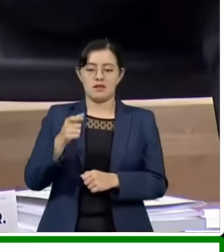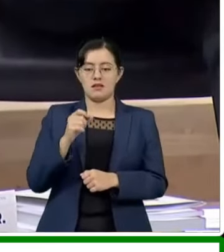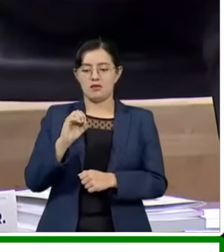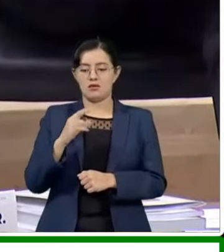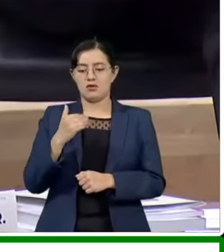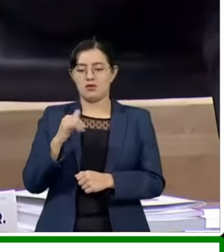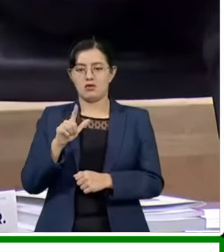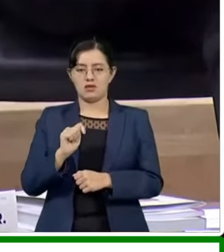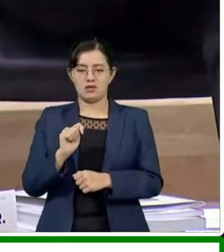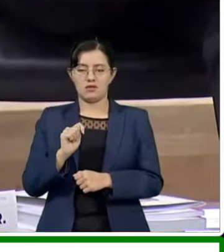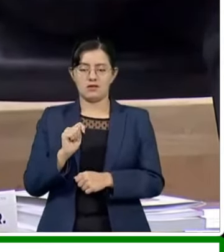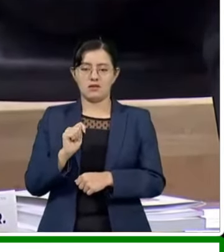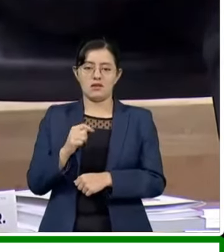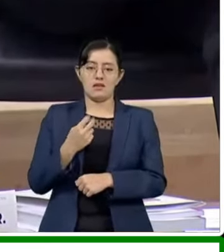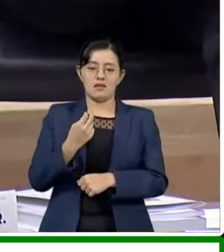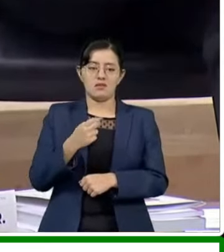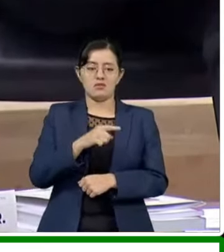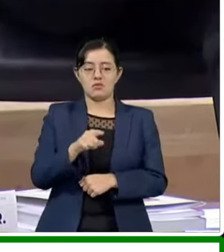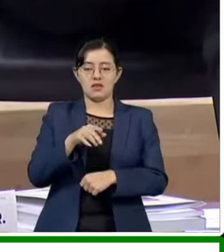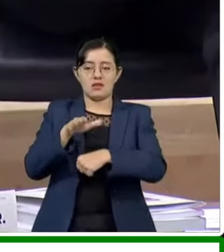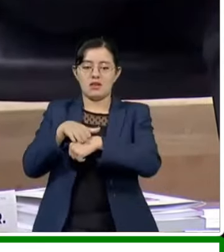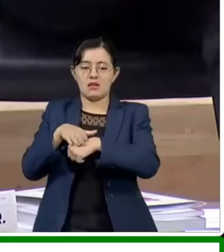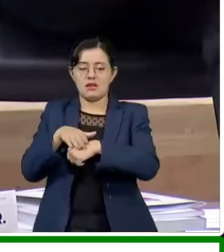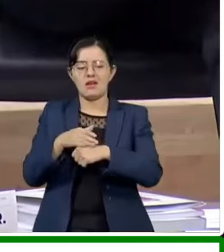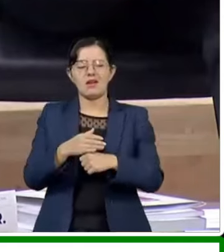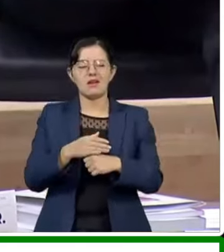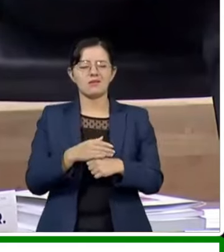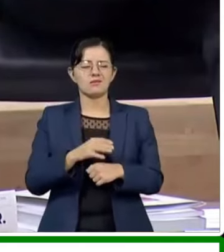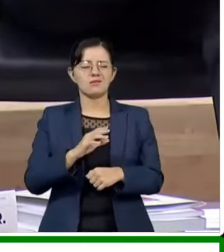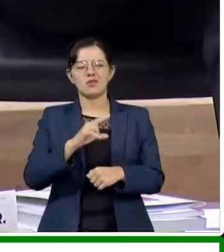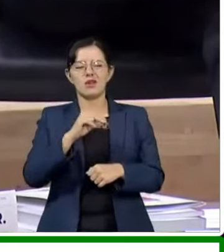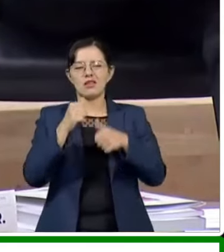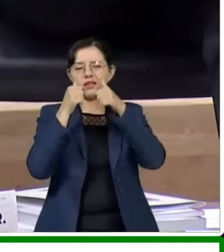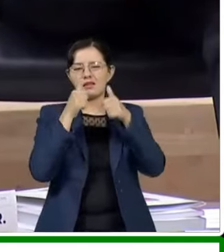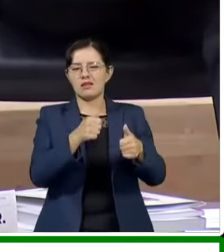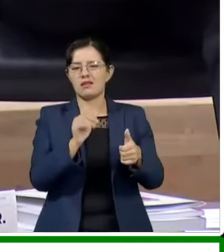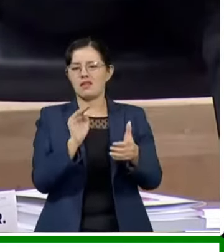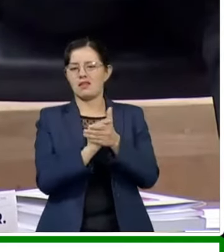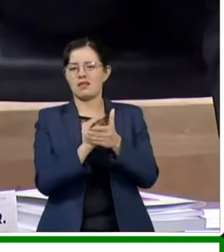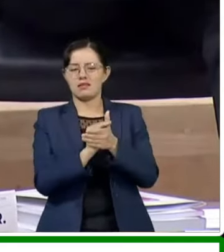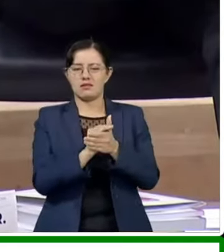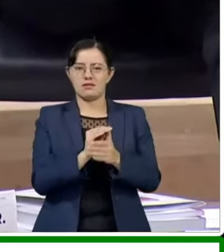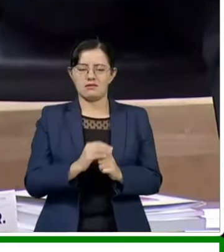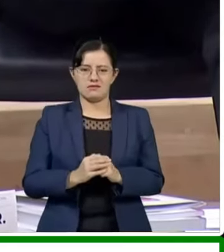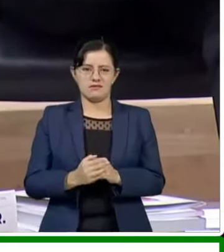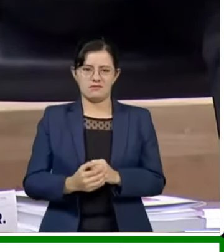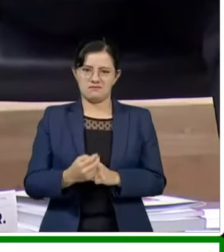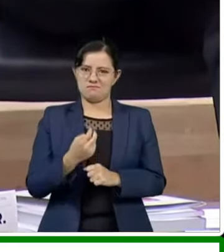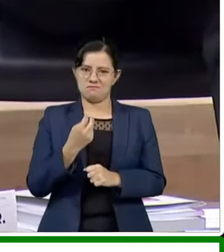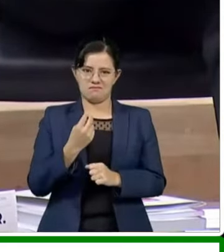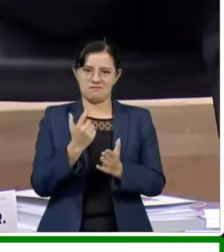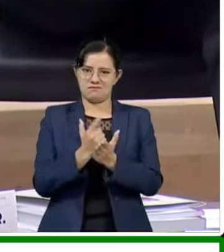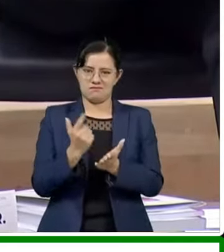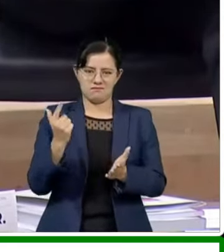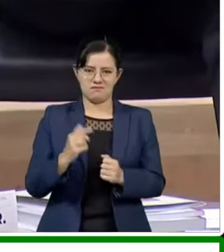Ruiz, sus llamados los consideran como llamados a misa y ha decidido no atenderlos hasta este momento, lo cual es